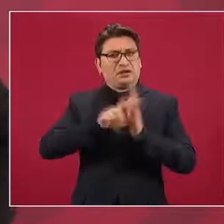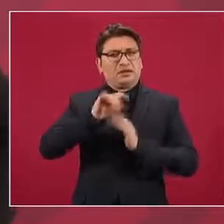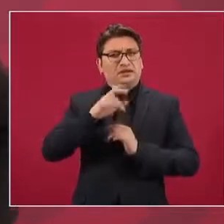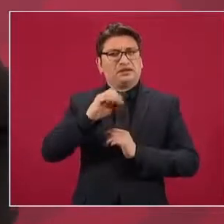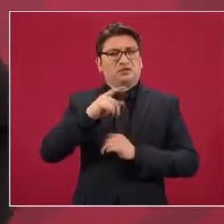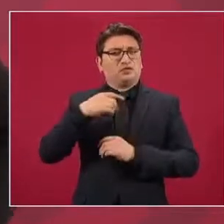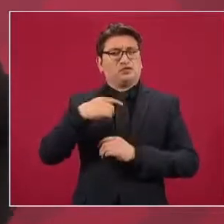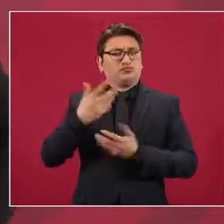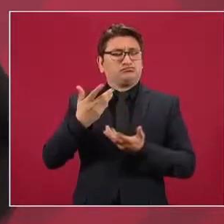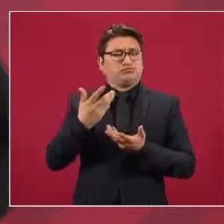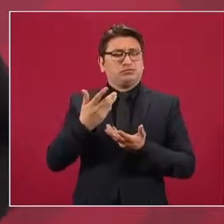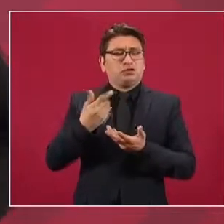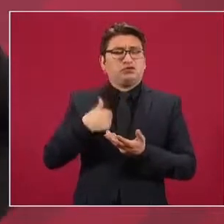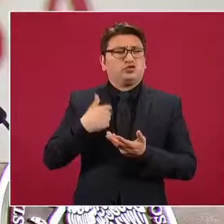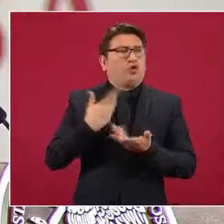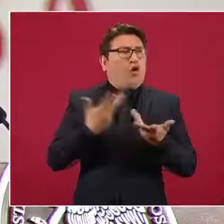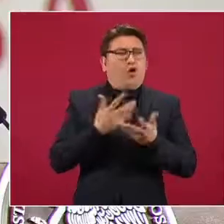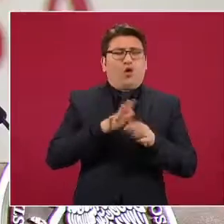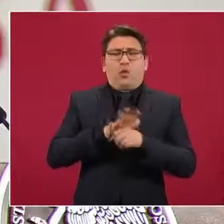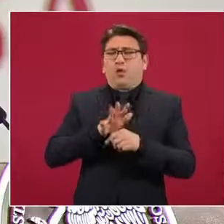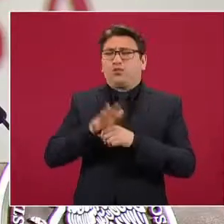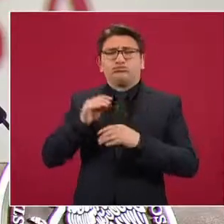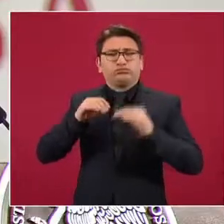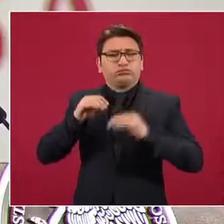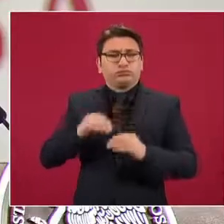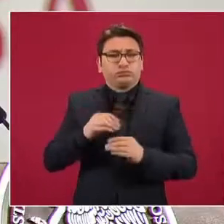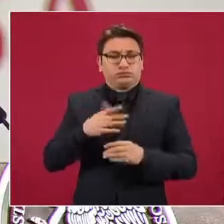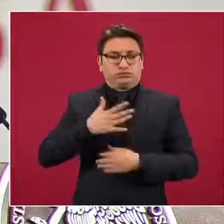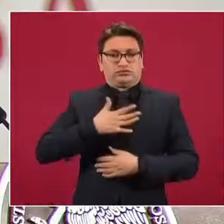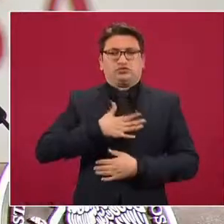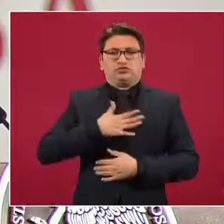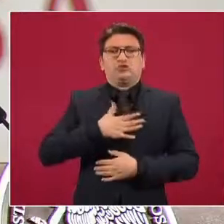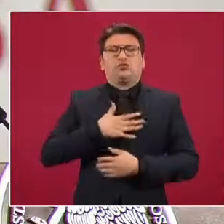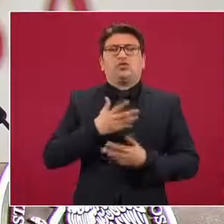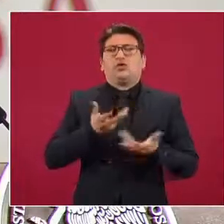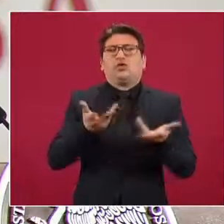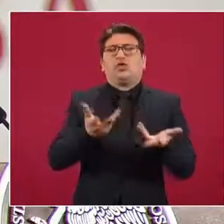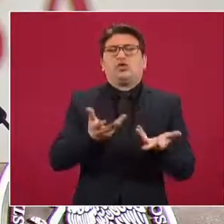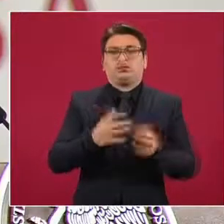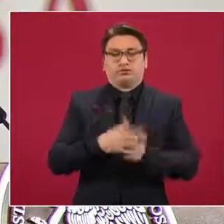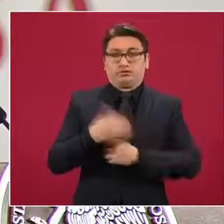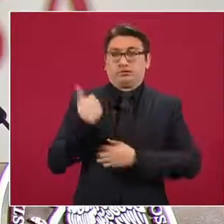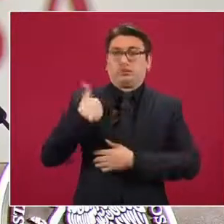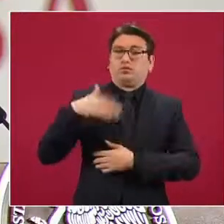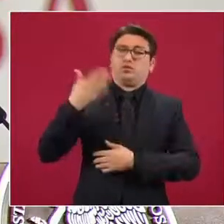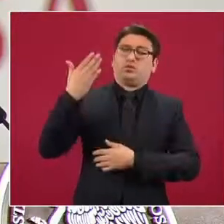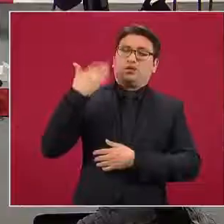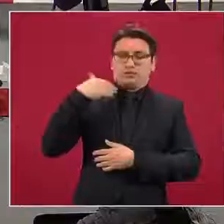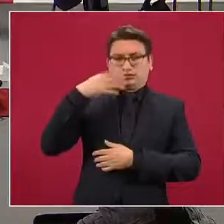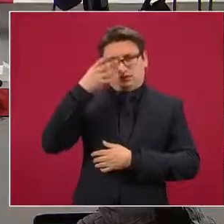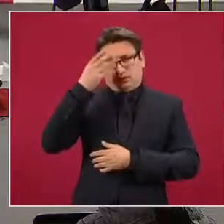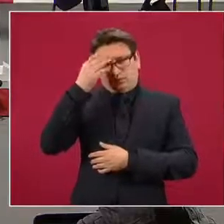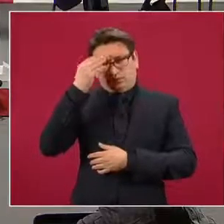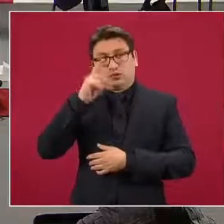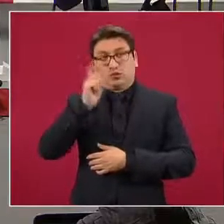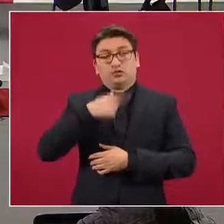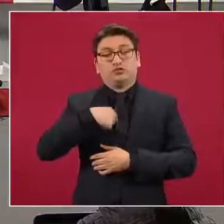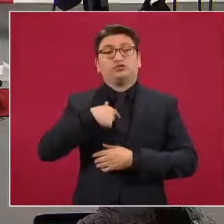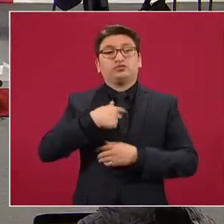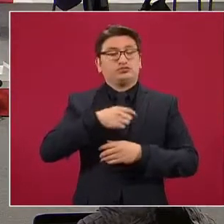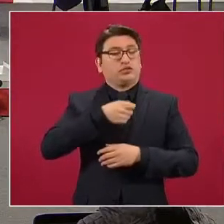morales. Y me puse en marcha haciendo algo que aprendí en el oficio